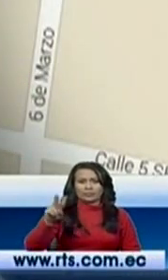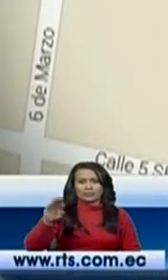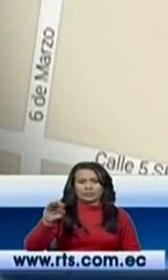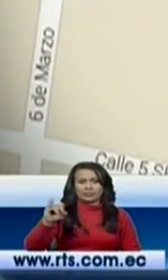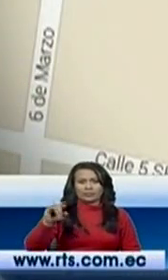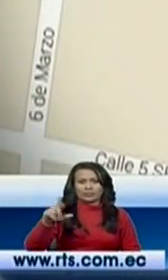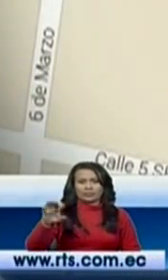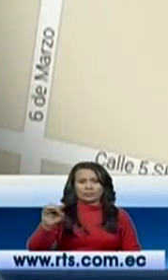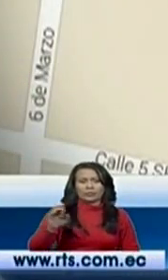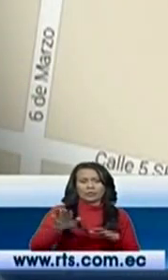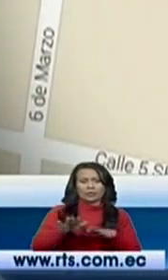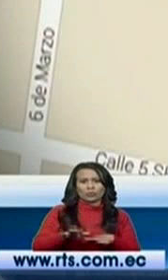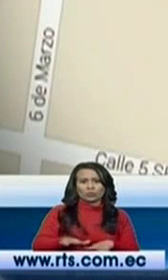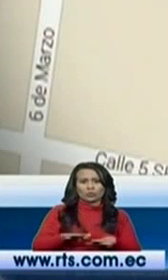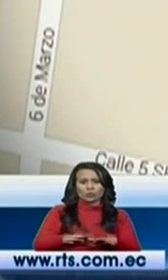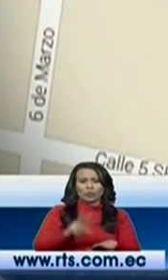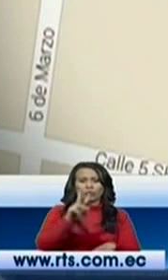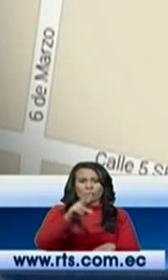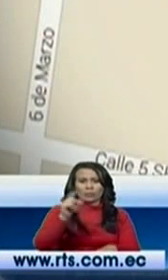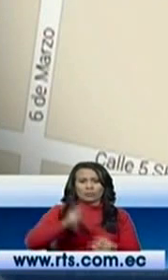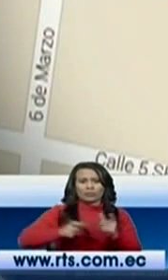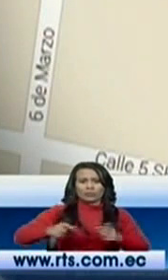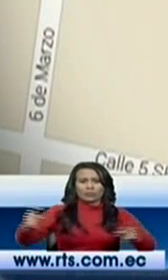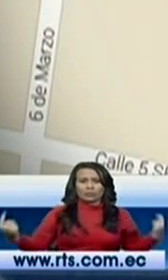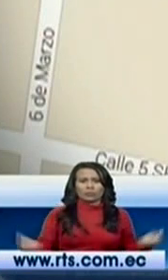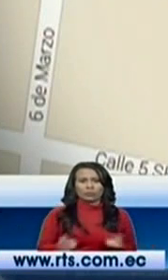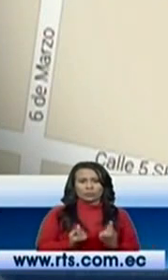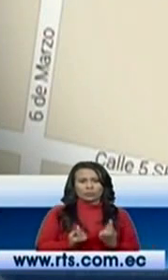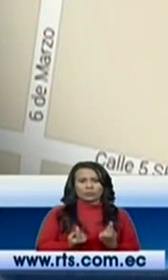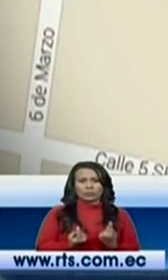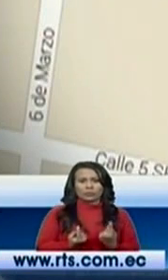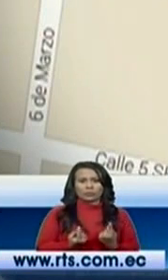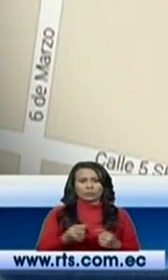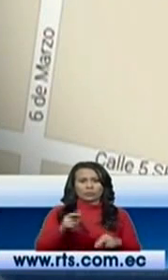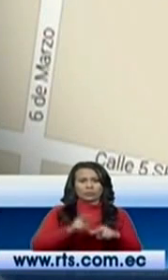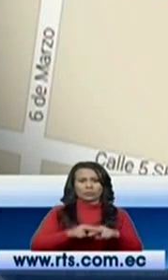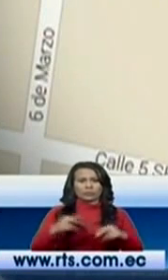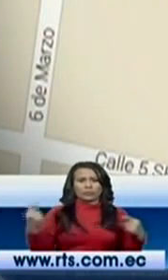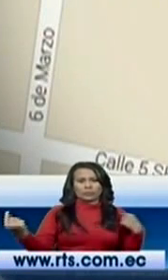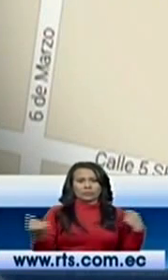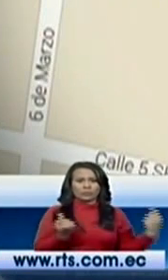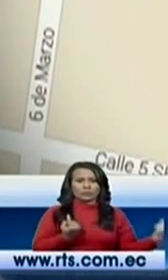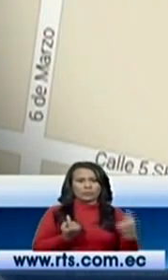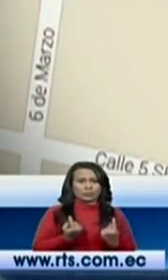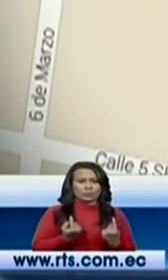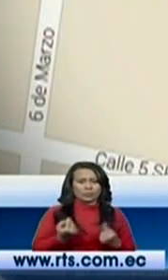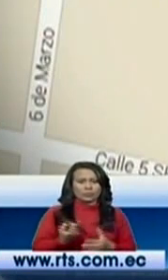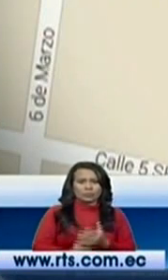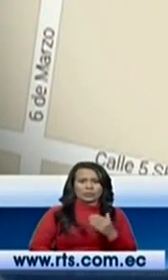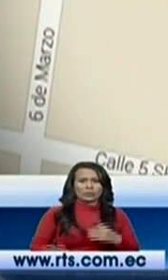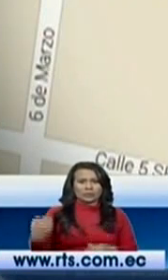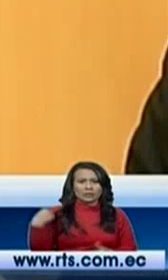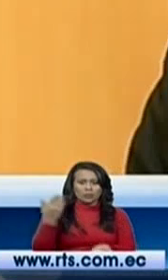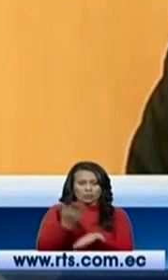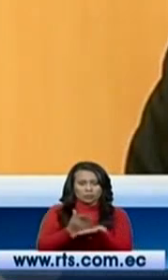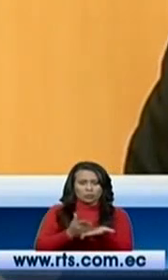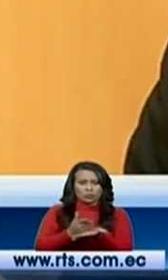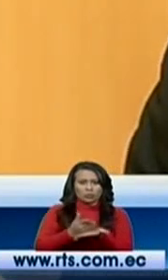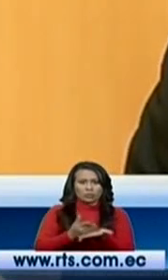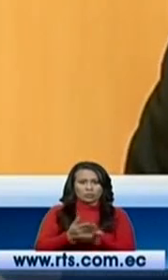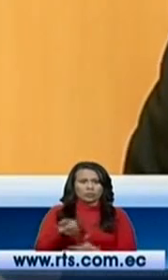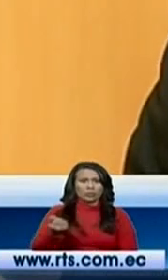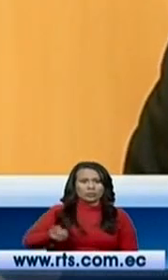e inmediatamente se le subió dos personas al mencionado vehículo, quienes utilizando arma blanca procedieron